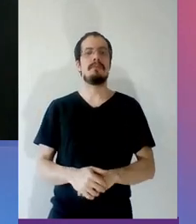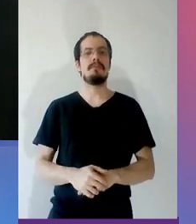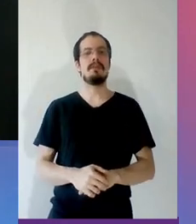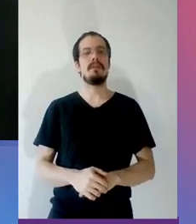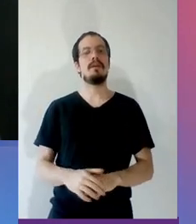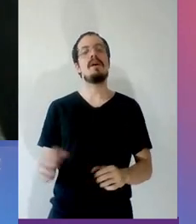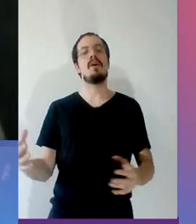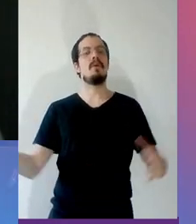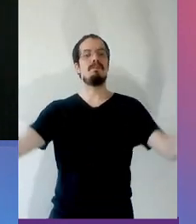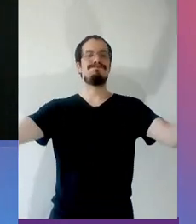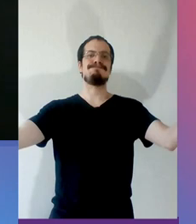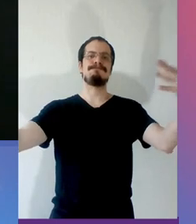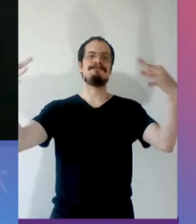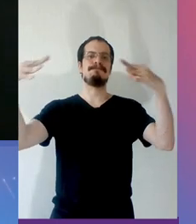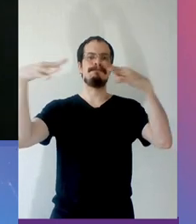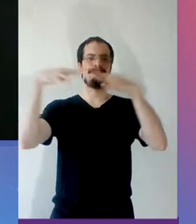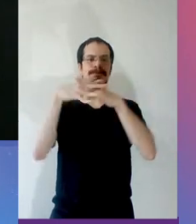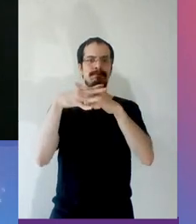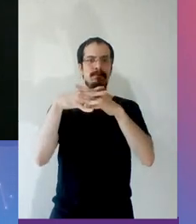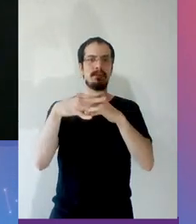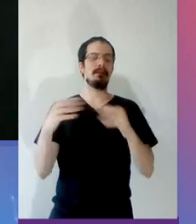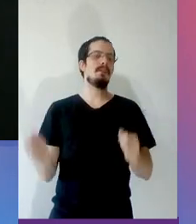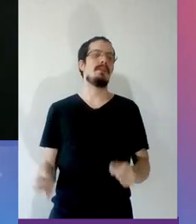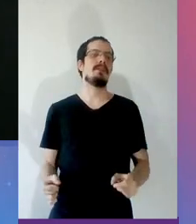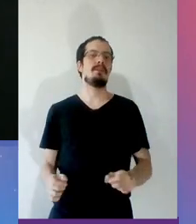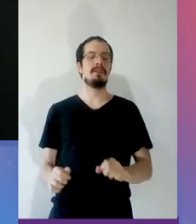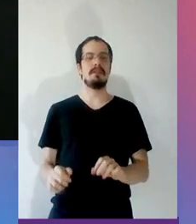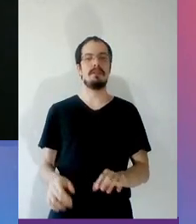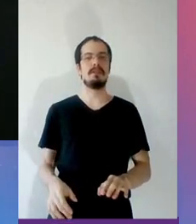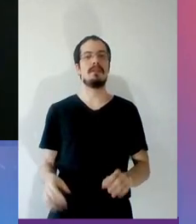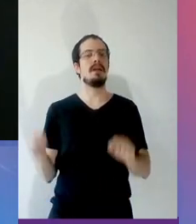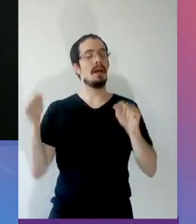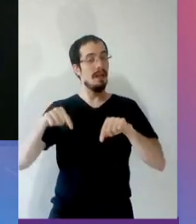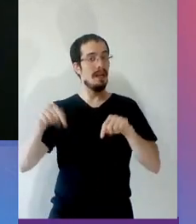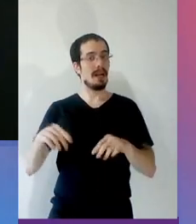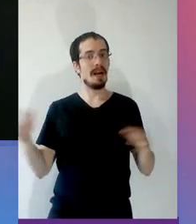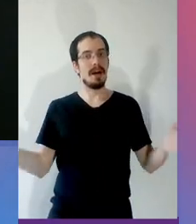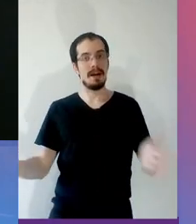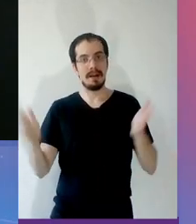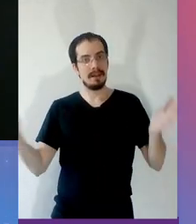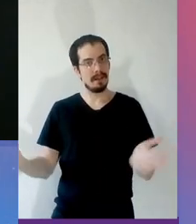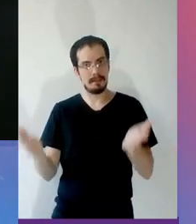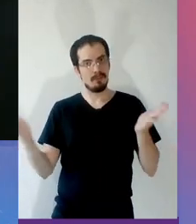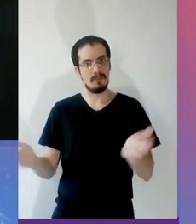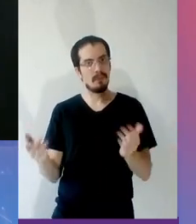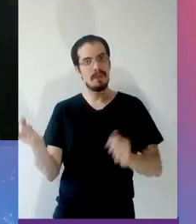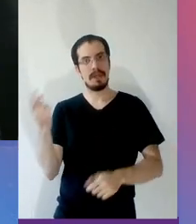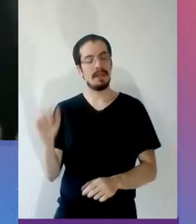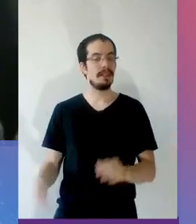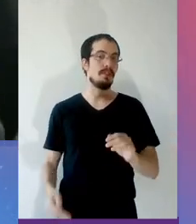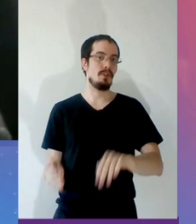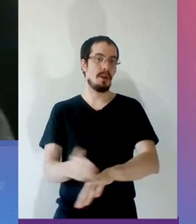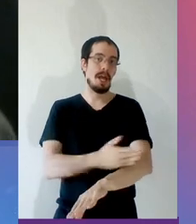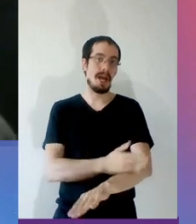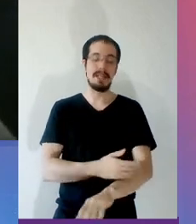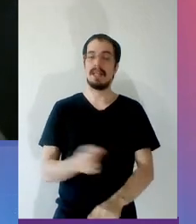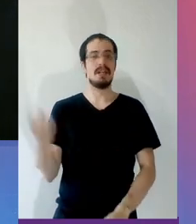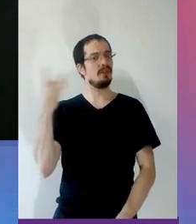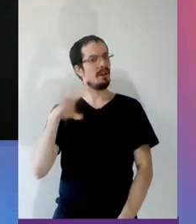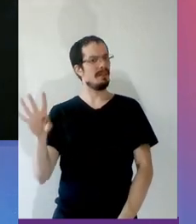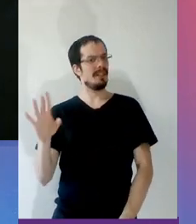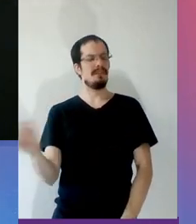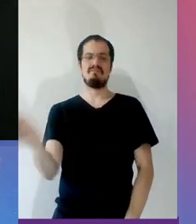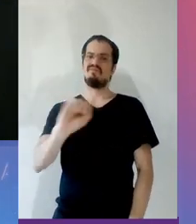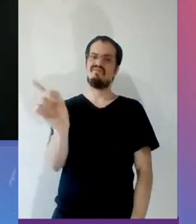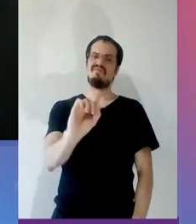integral, porque esto no es solamente de estimular, de hacer estimulación temprana, como decías tú,